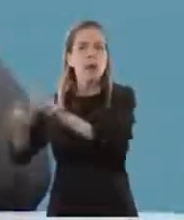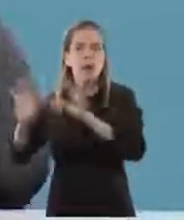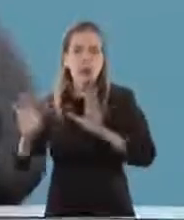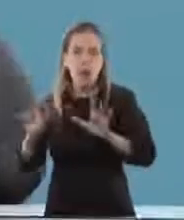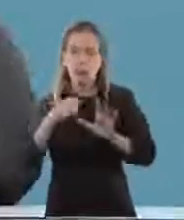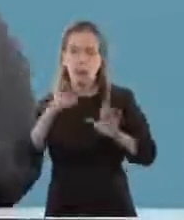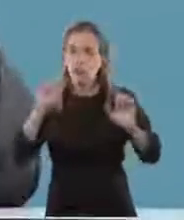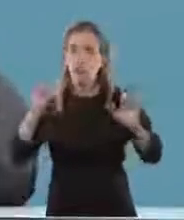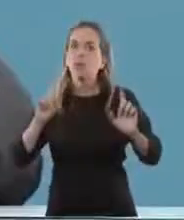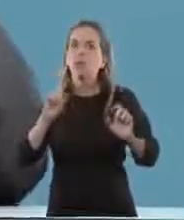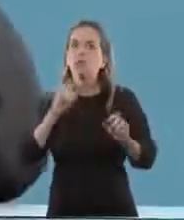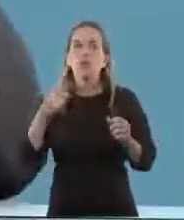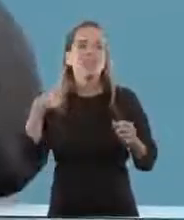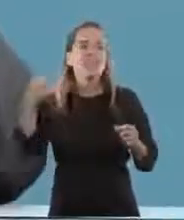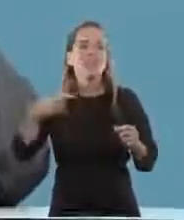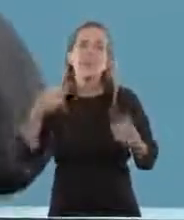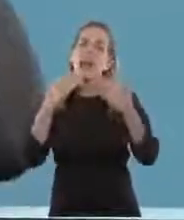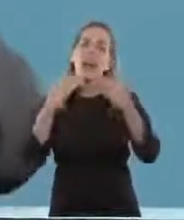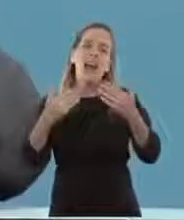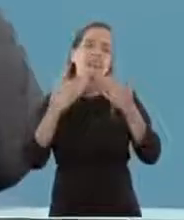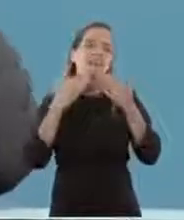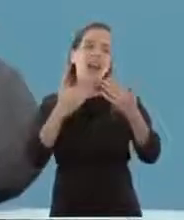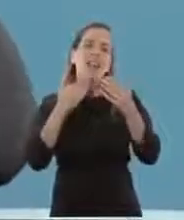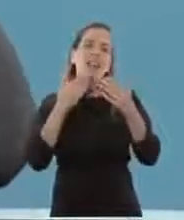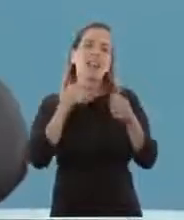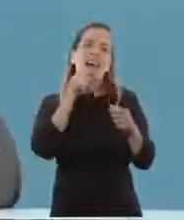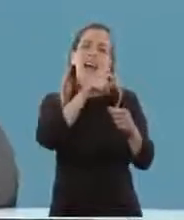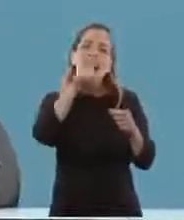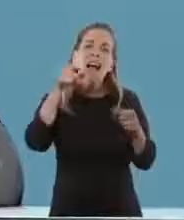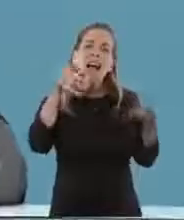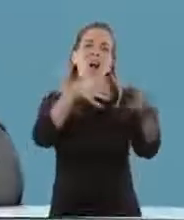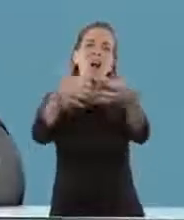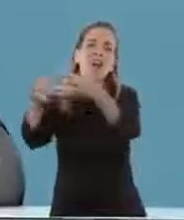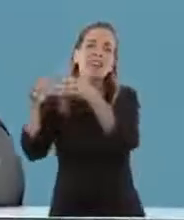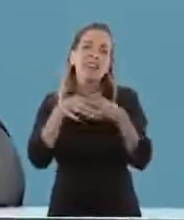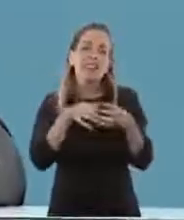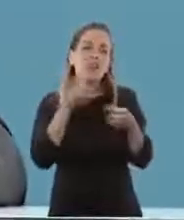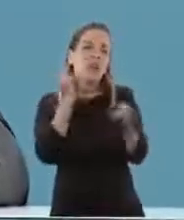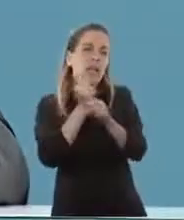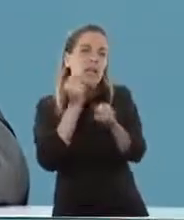mi eterna deuda de gratitud para con cada una de esas organizaciones.